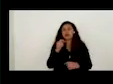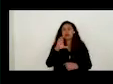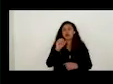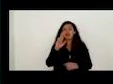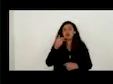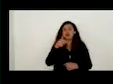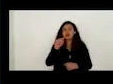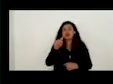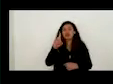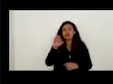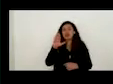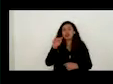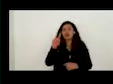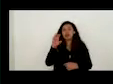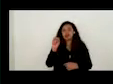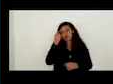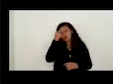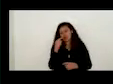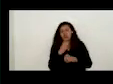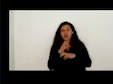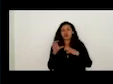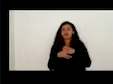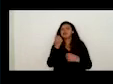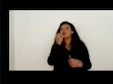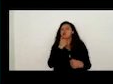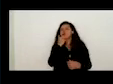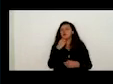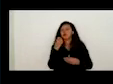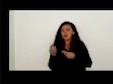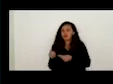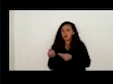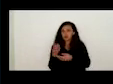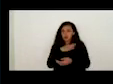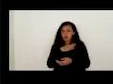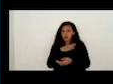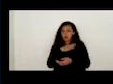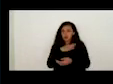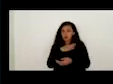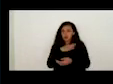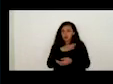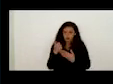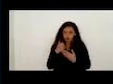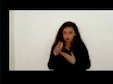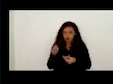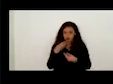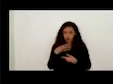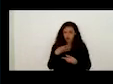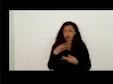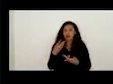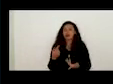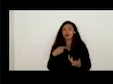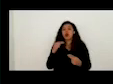productos que me aporten azúcares buenos, también, obviamente, no voy a tener la cantidad de